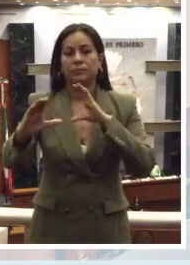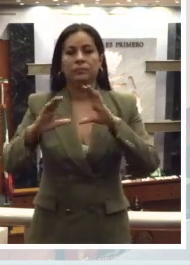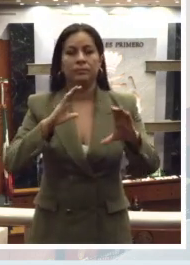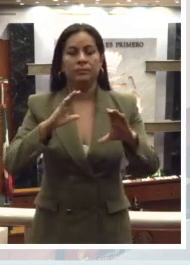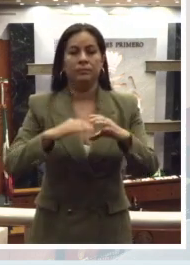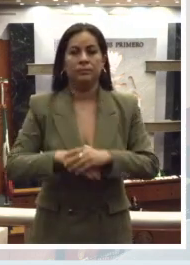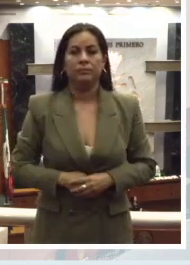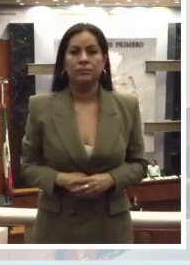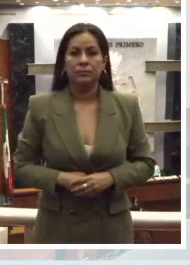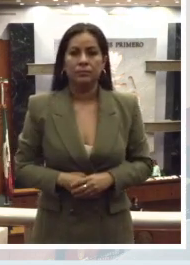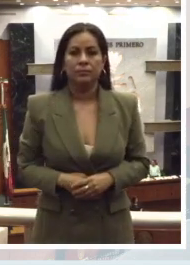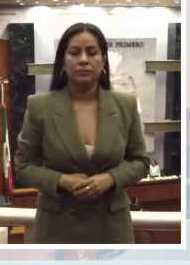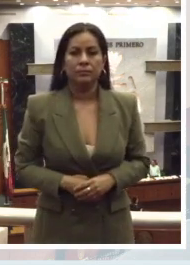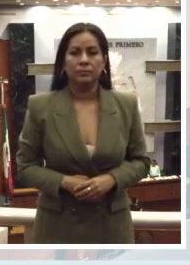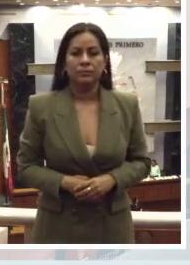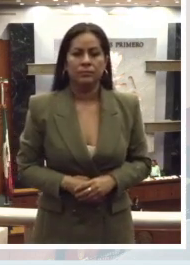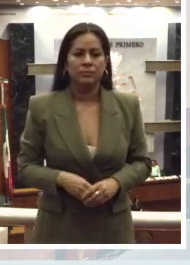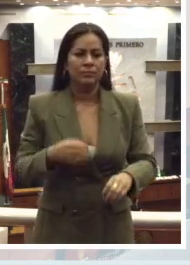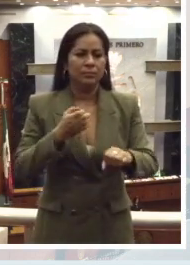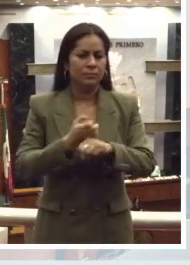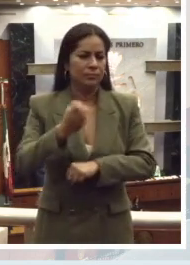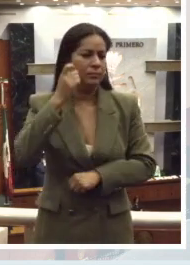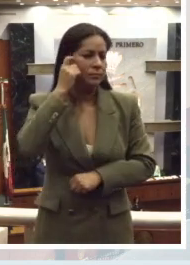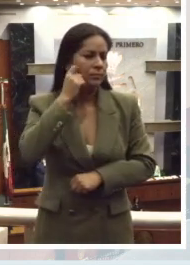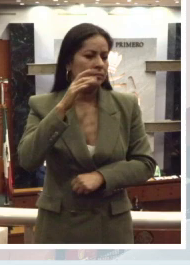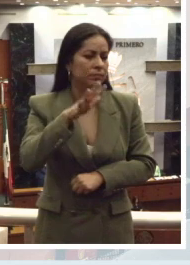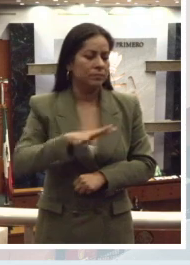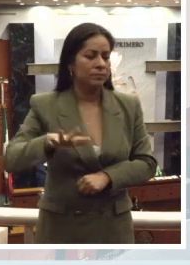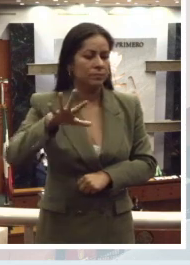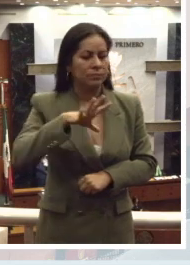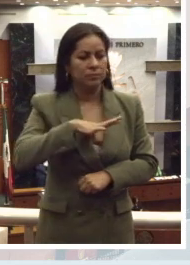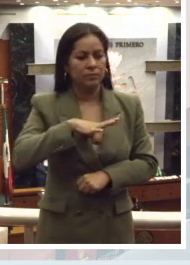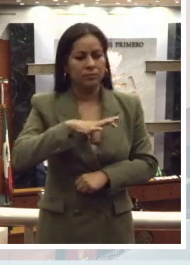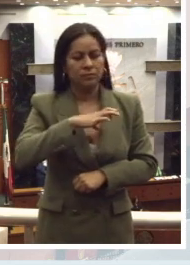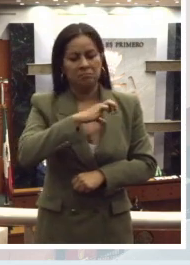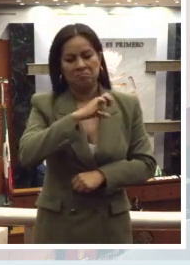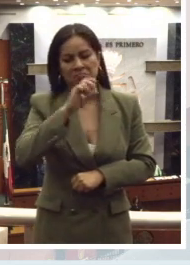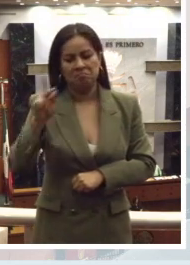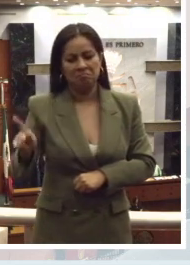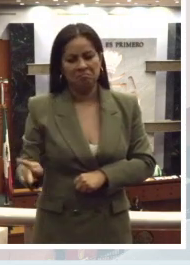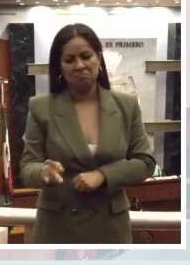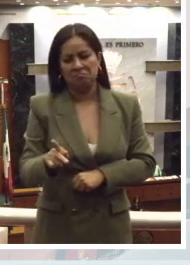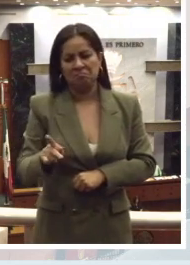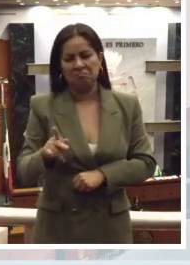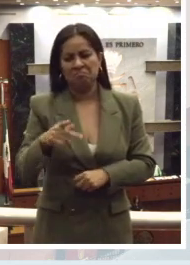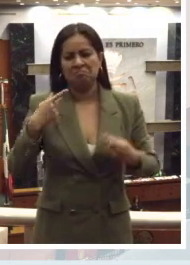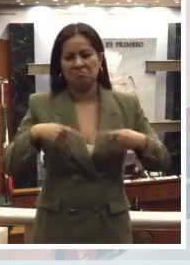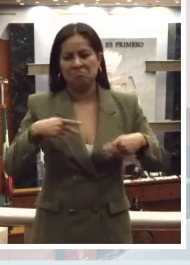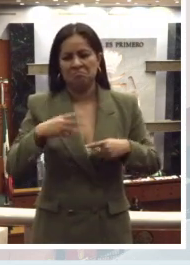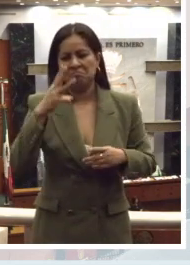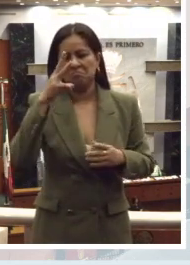comunicación. El estado de Guerrero cuenta con una población de aproximadamente